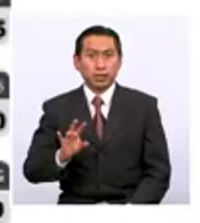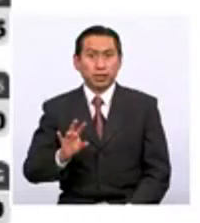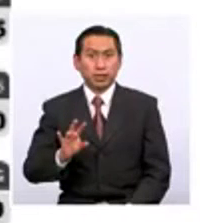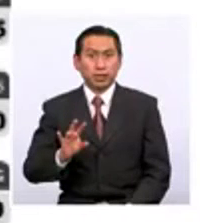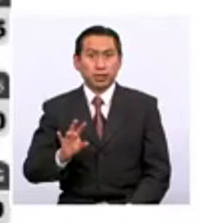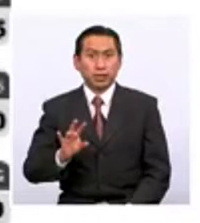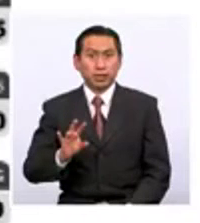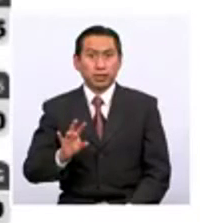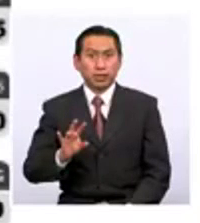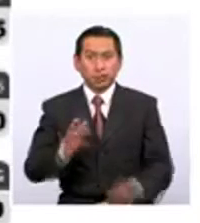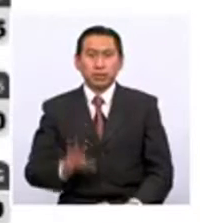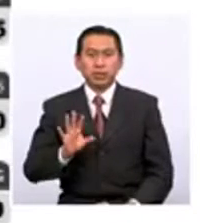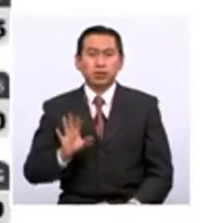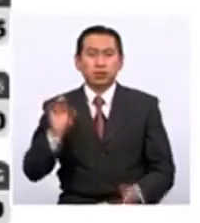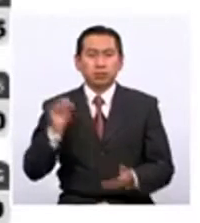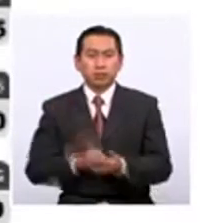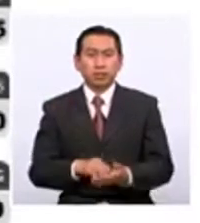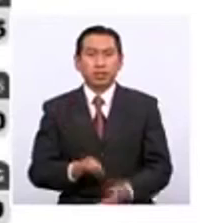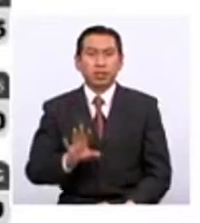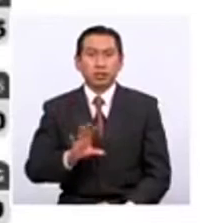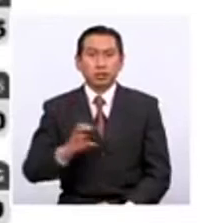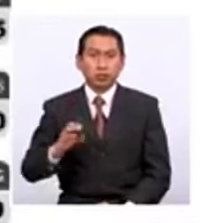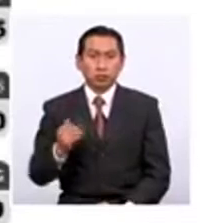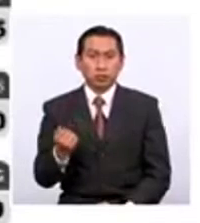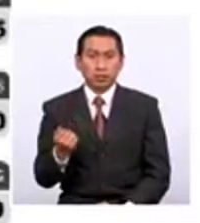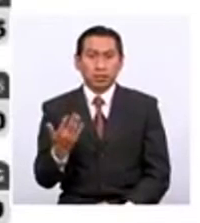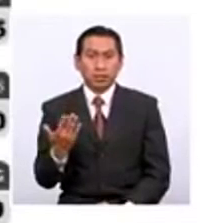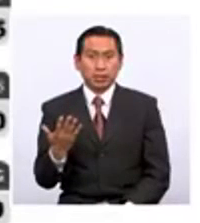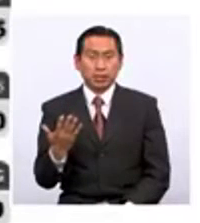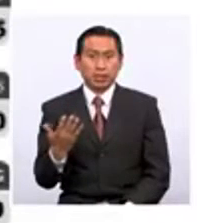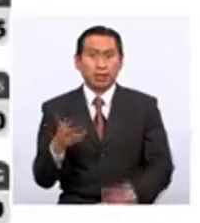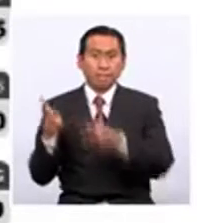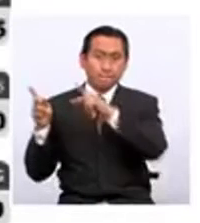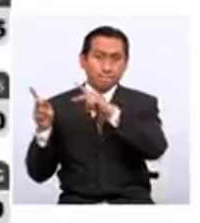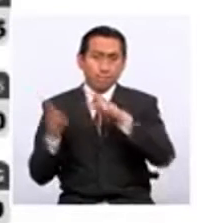33.875. Oruro, 5.515. Pando,